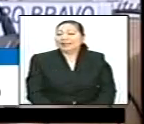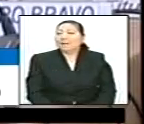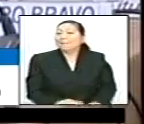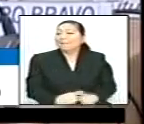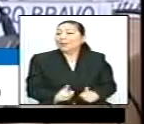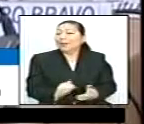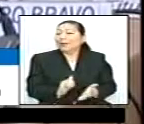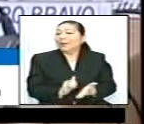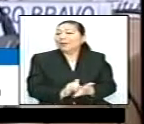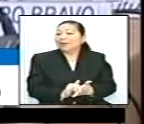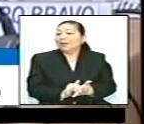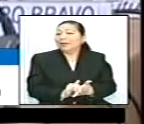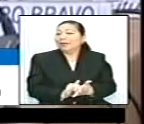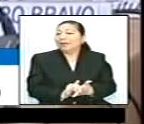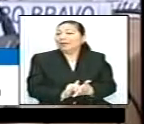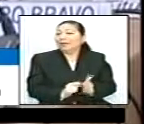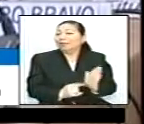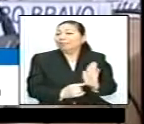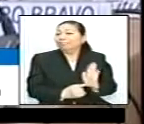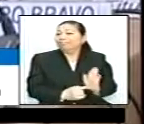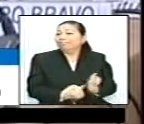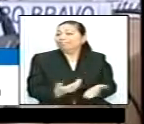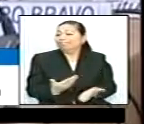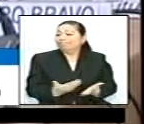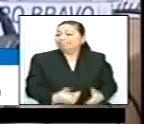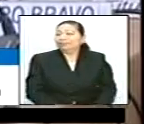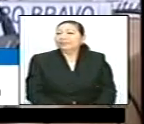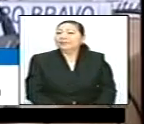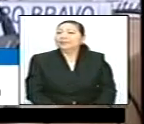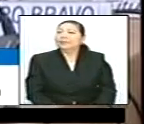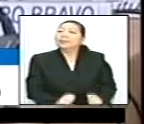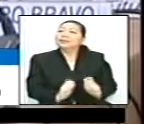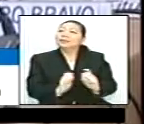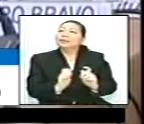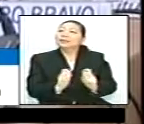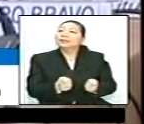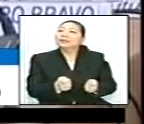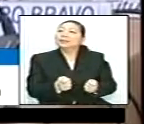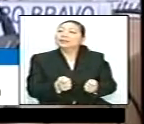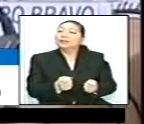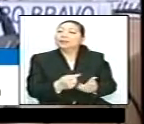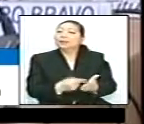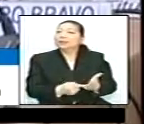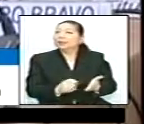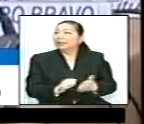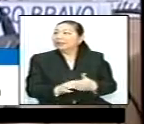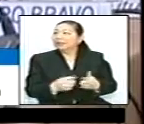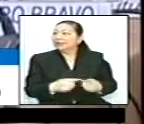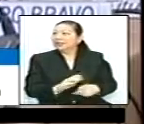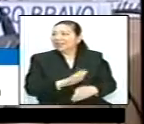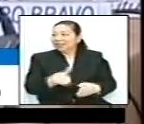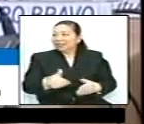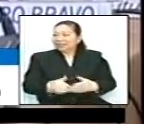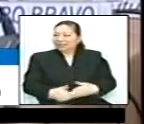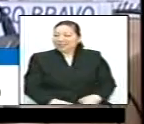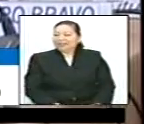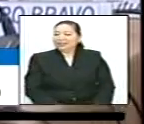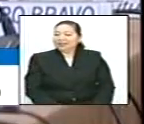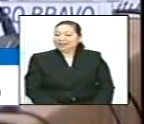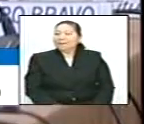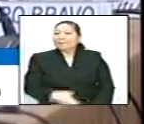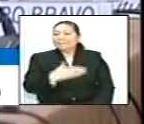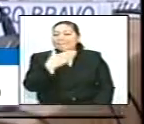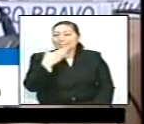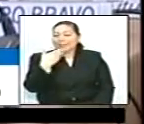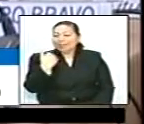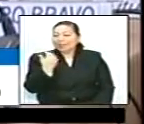pero que no obstante eso se han dado disposiciones que han permitido mejorar